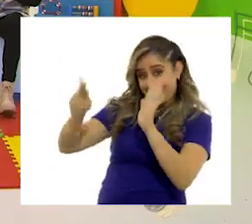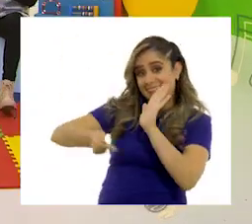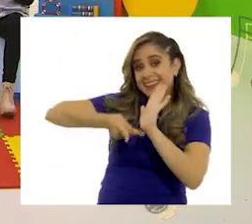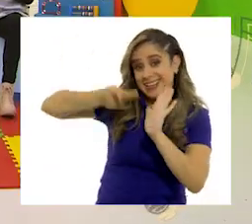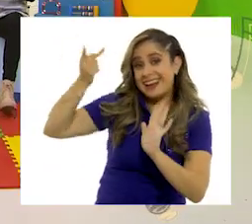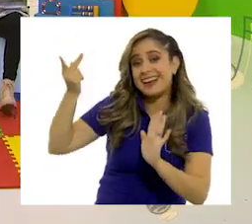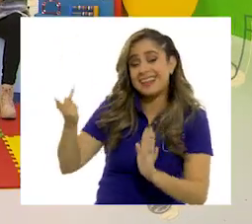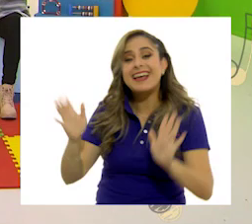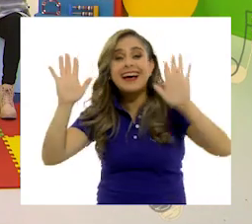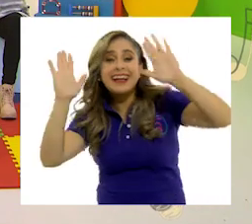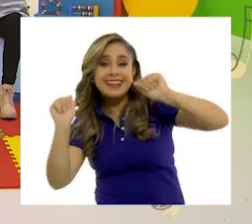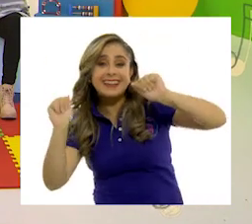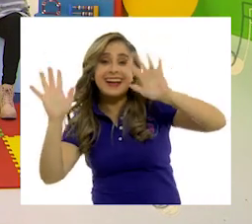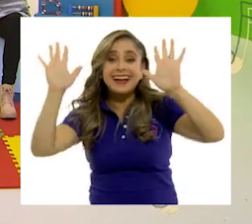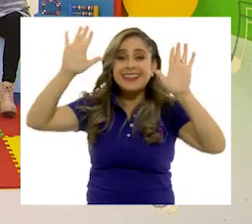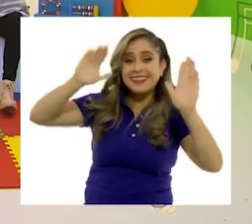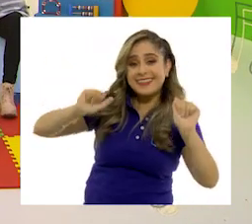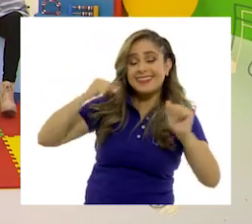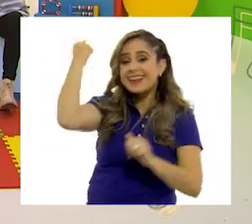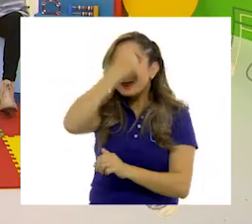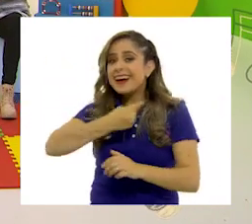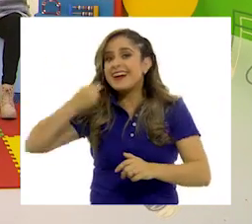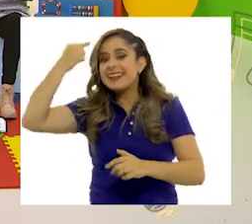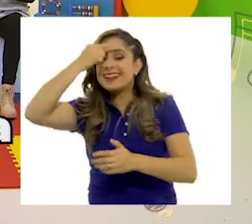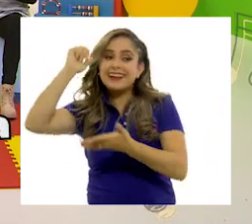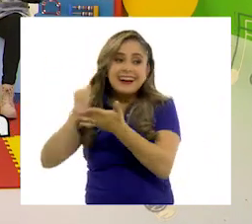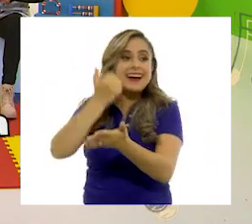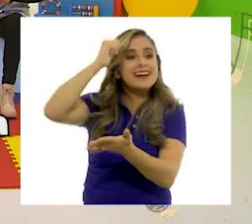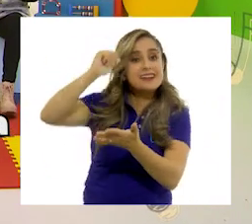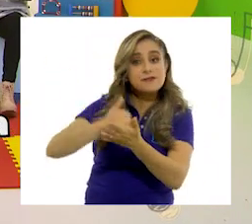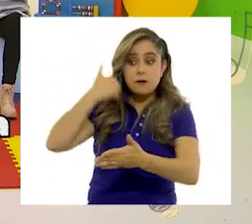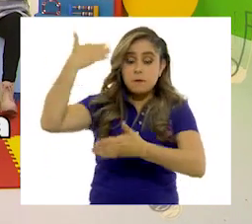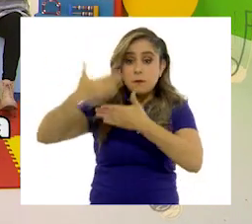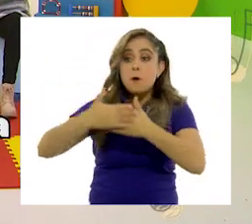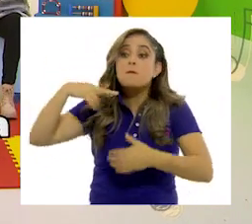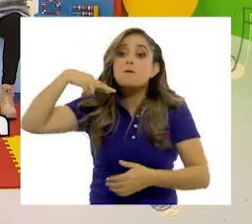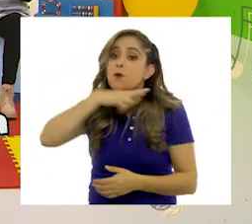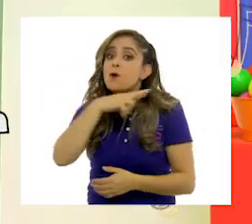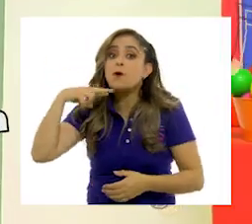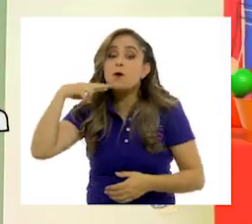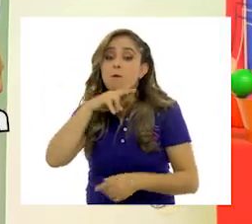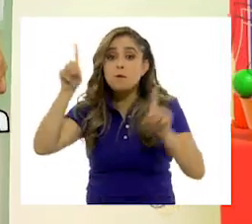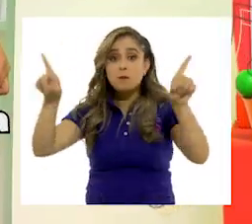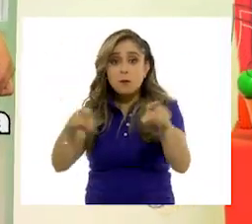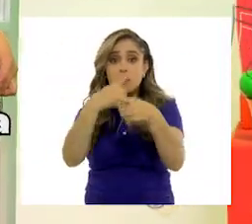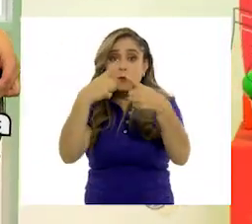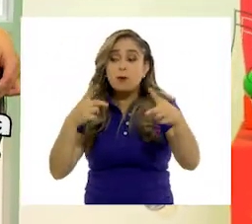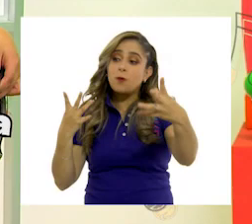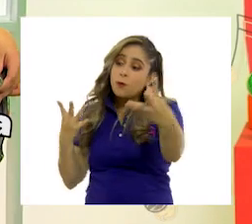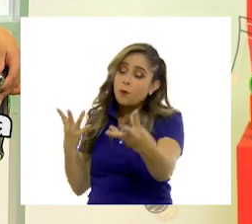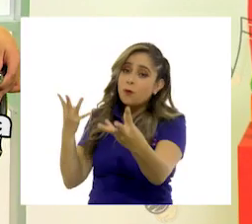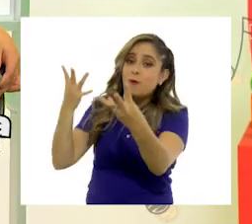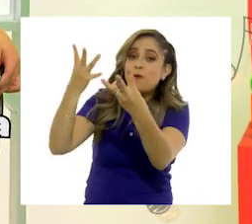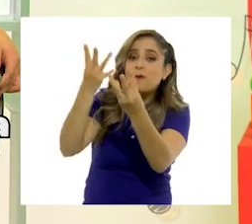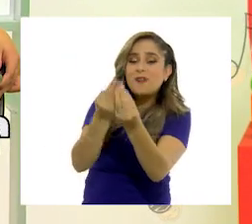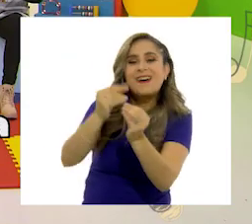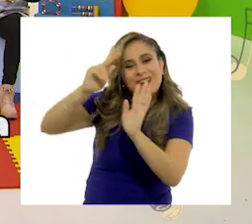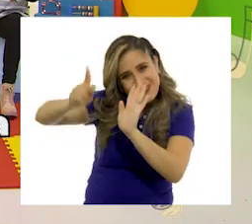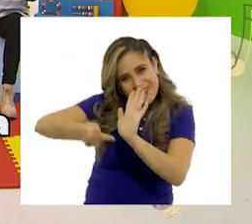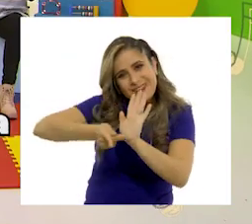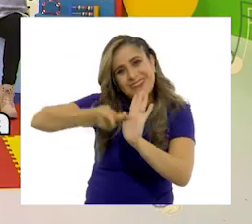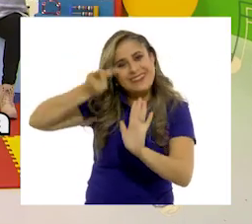Adiós, adiós, carita de arroz. Muy pronto la música nos